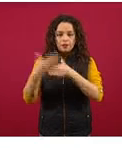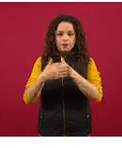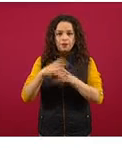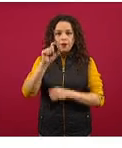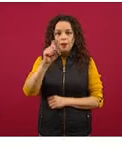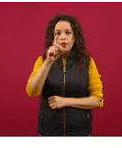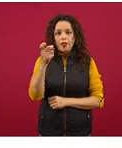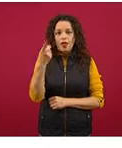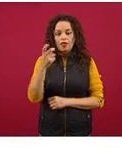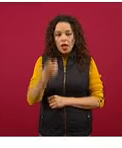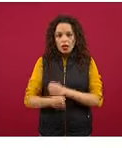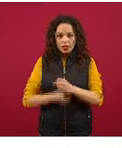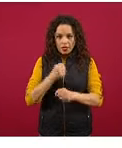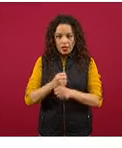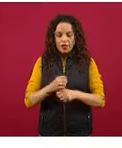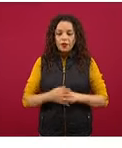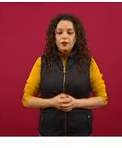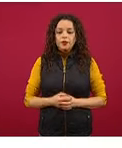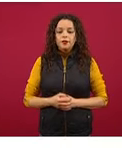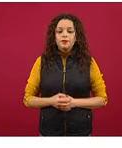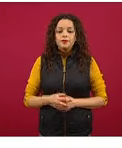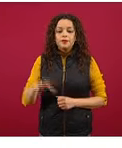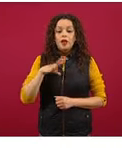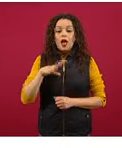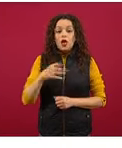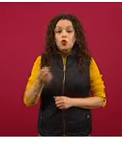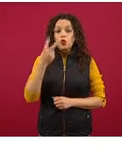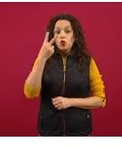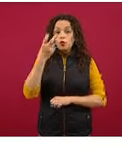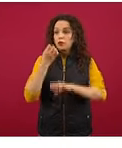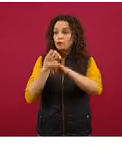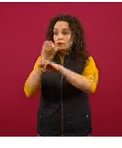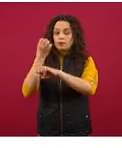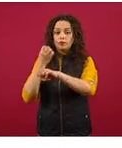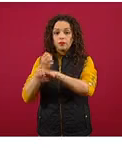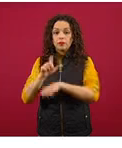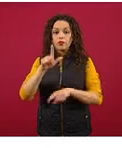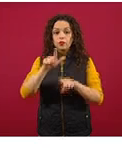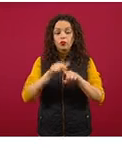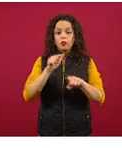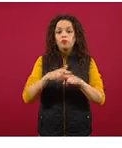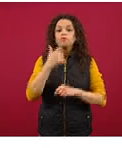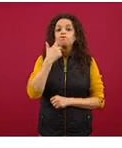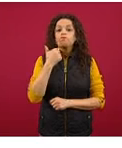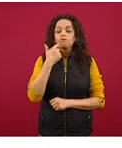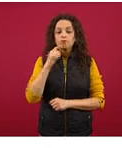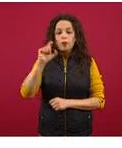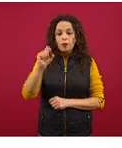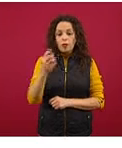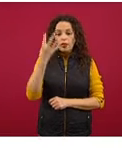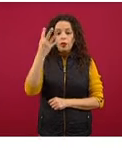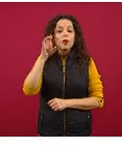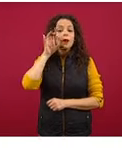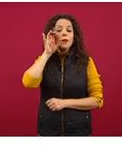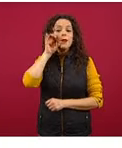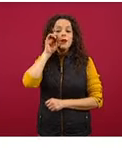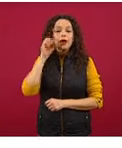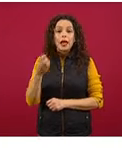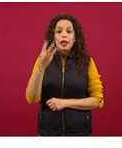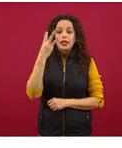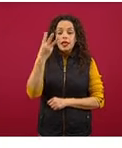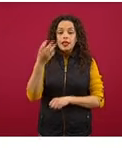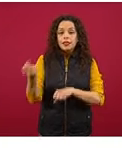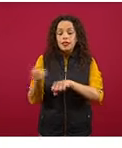del presente año. Tenemos 2 estados en rojo, 24 estados en naranja, 3 estados en amarillo y